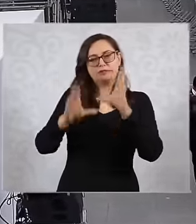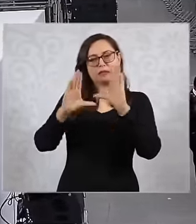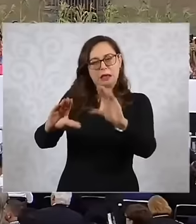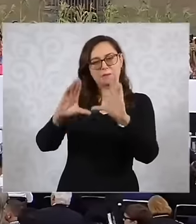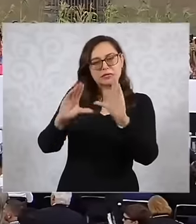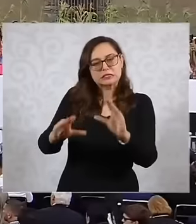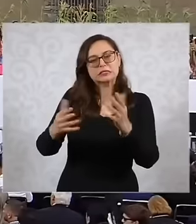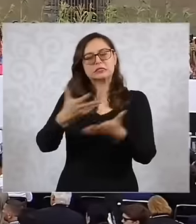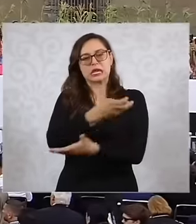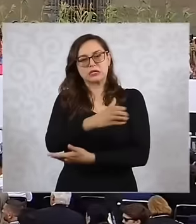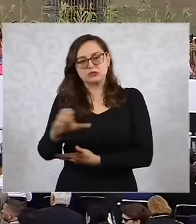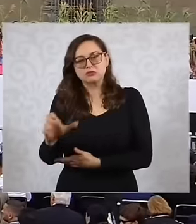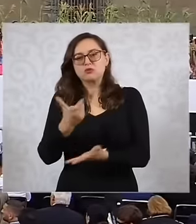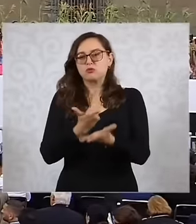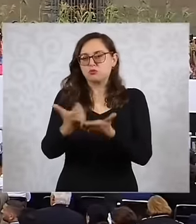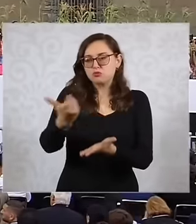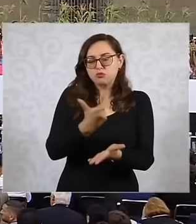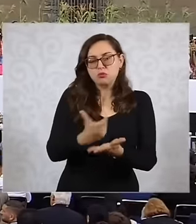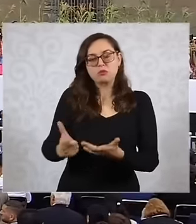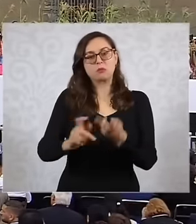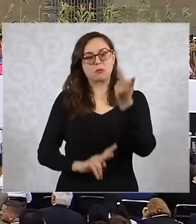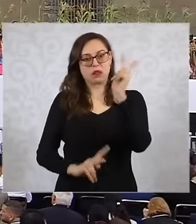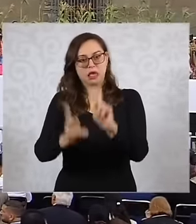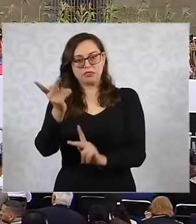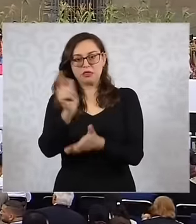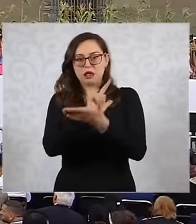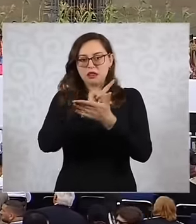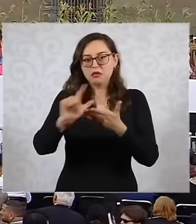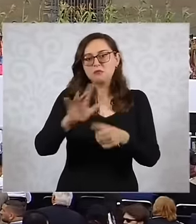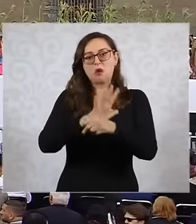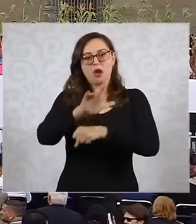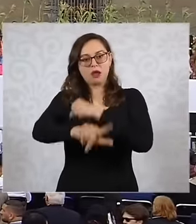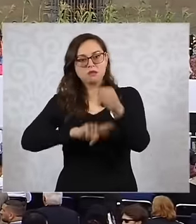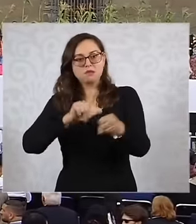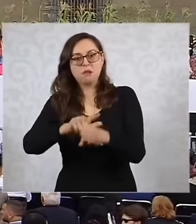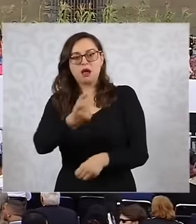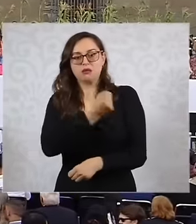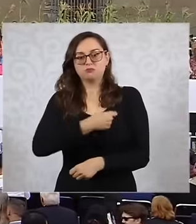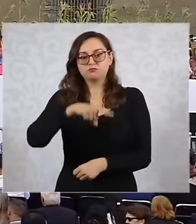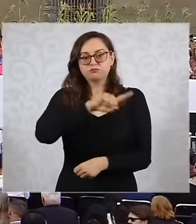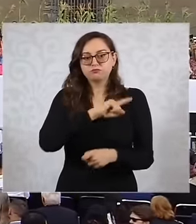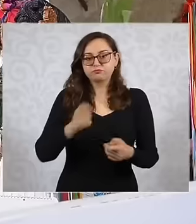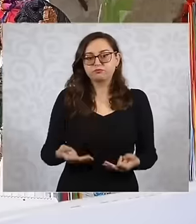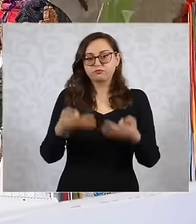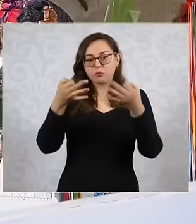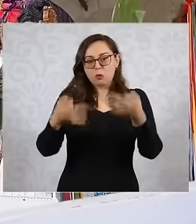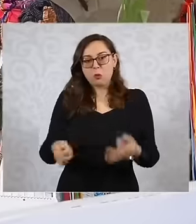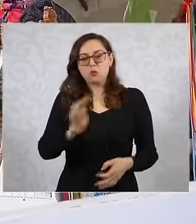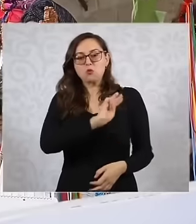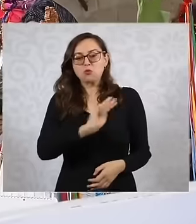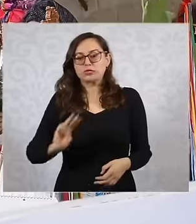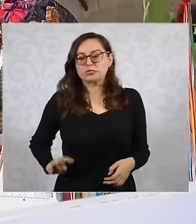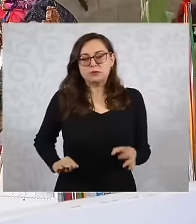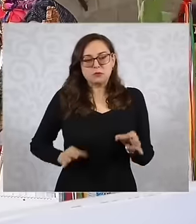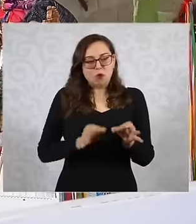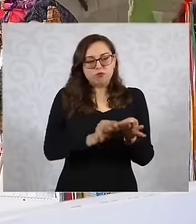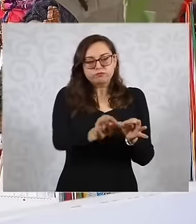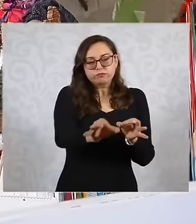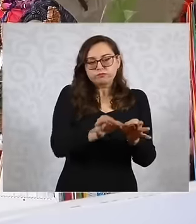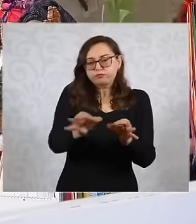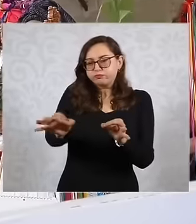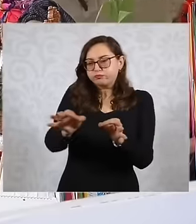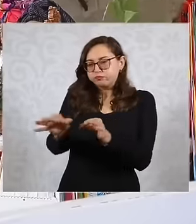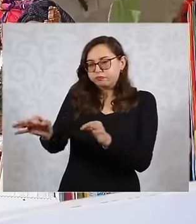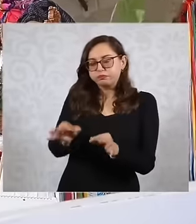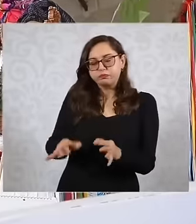financiamiento, sanidad vegetal y animal a pequeños productores de municipios rurales. Con